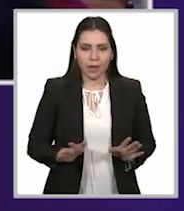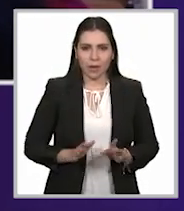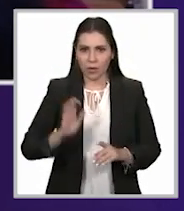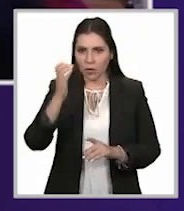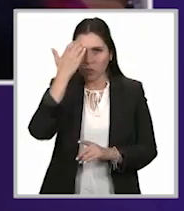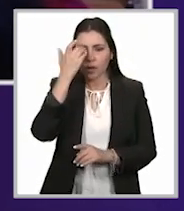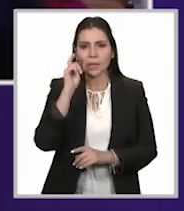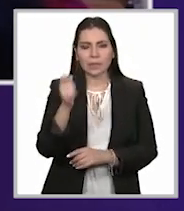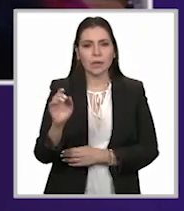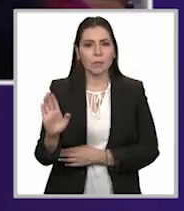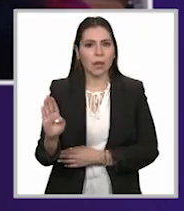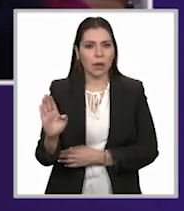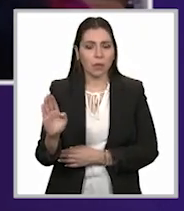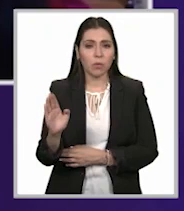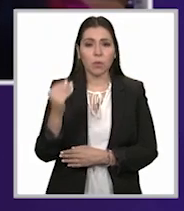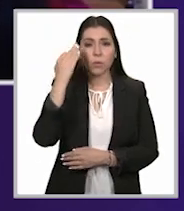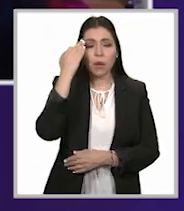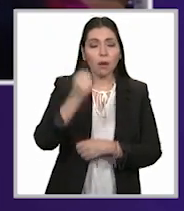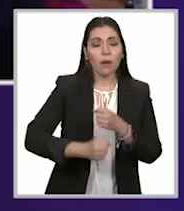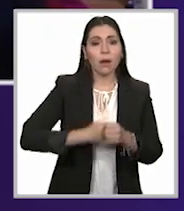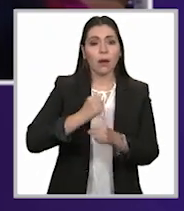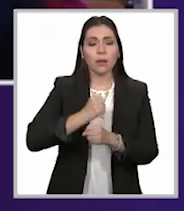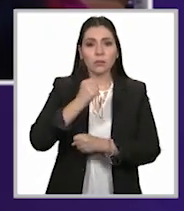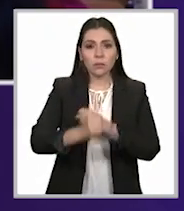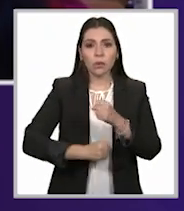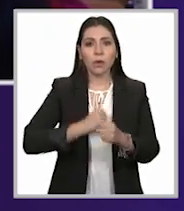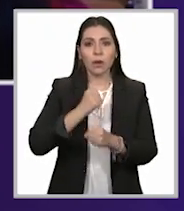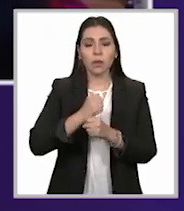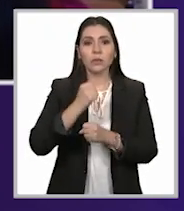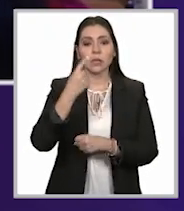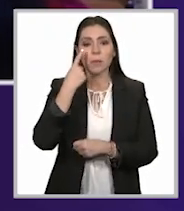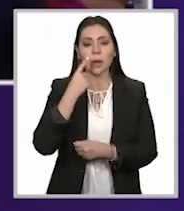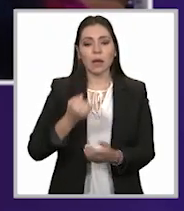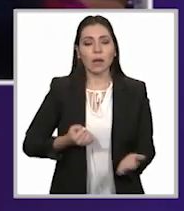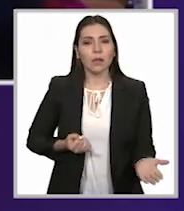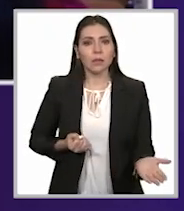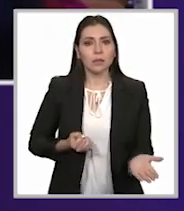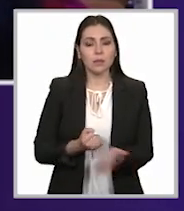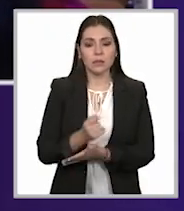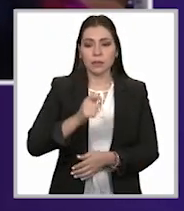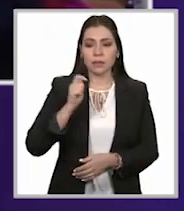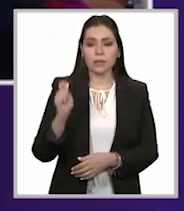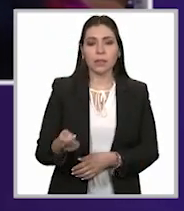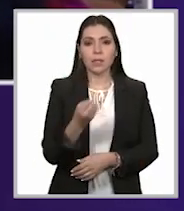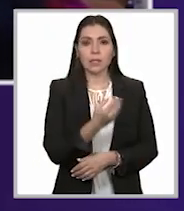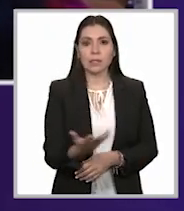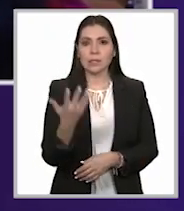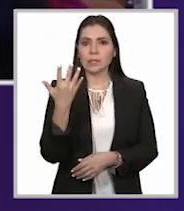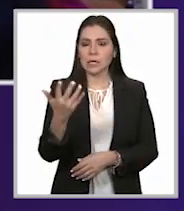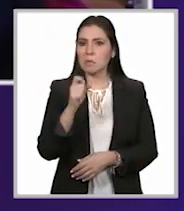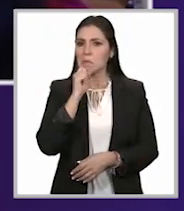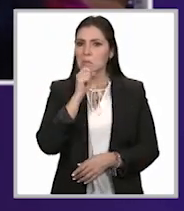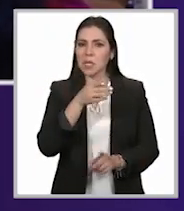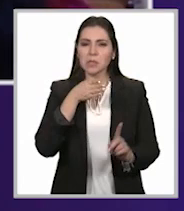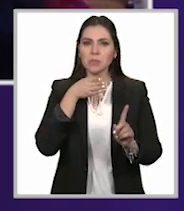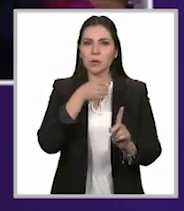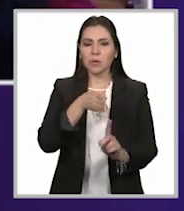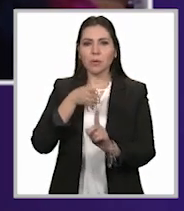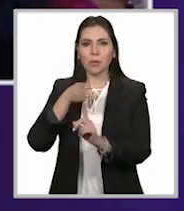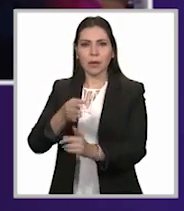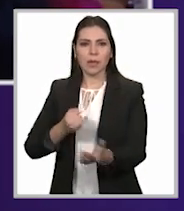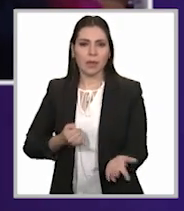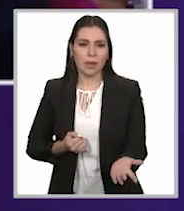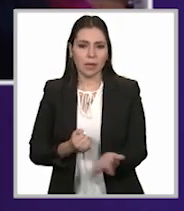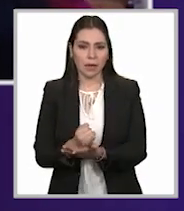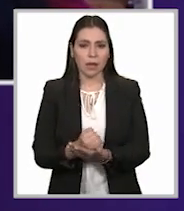que pasar pues muchos años para que se llegaran a 5 sentencias en el mismo sentido. Y lo